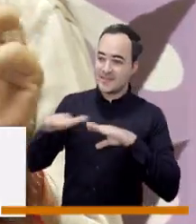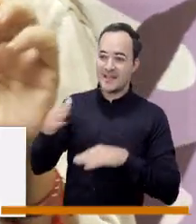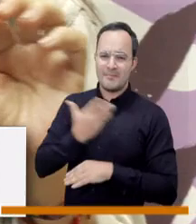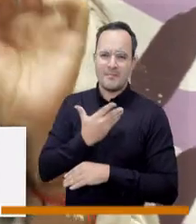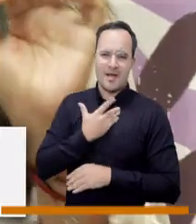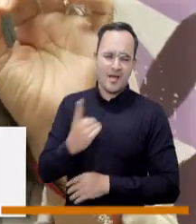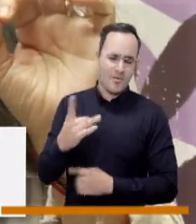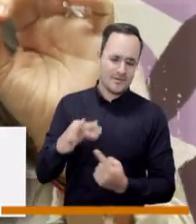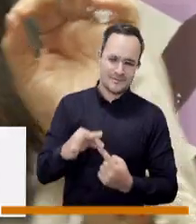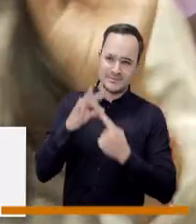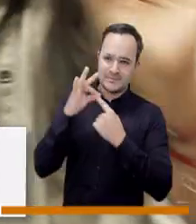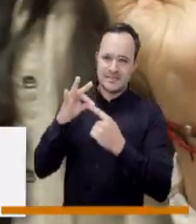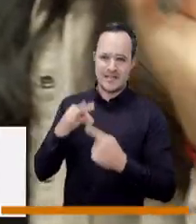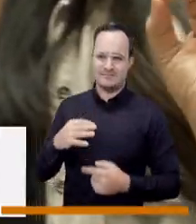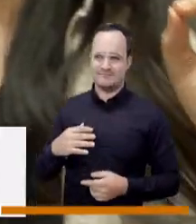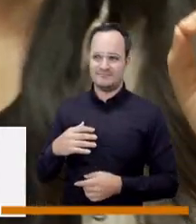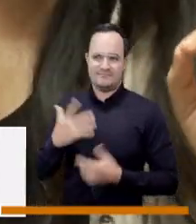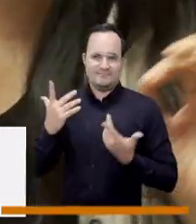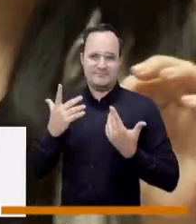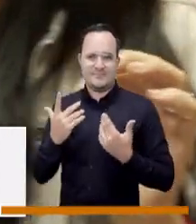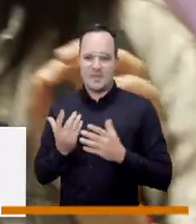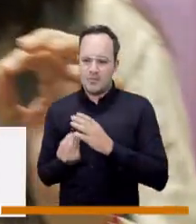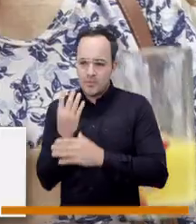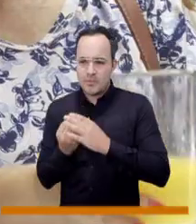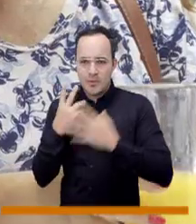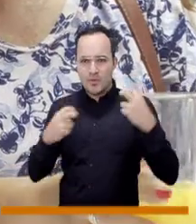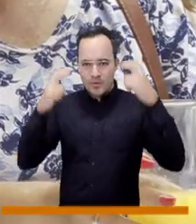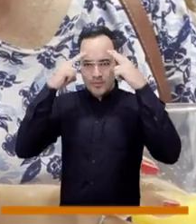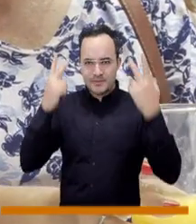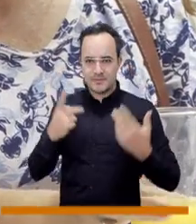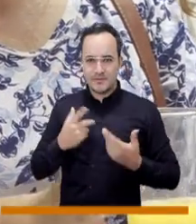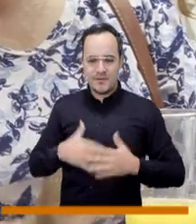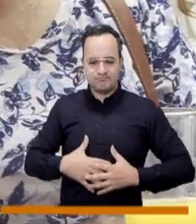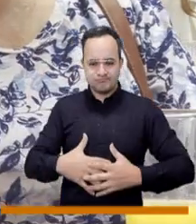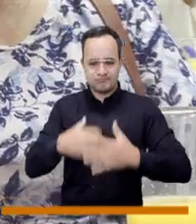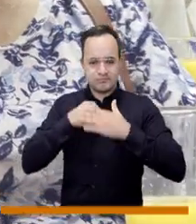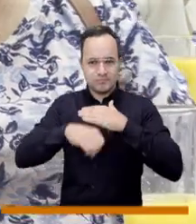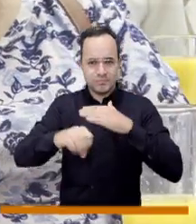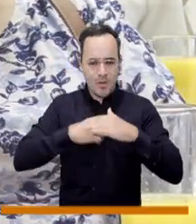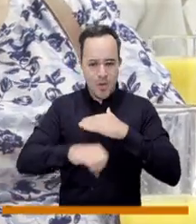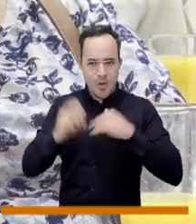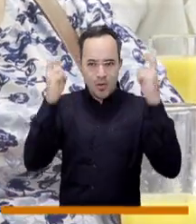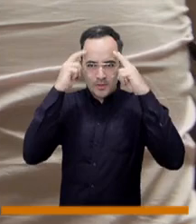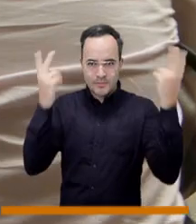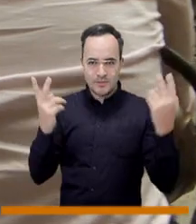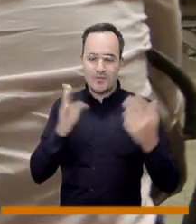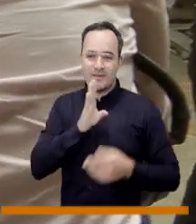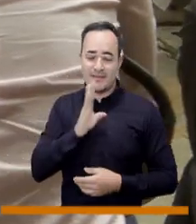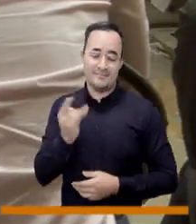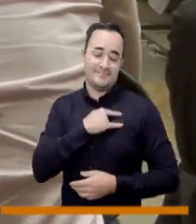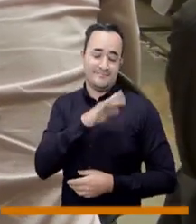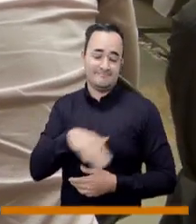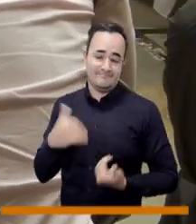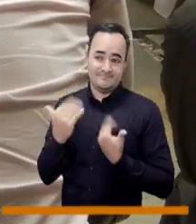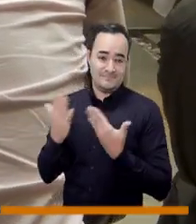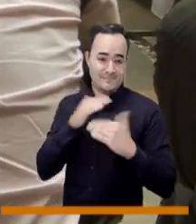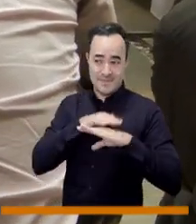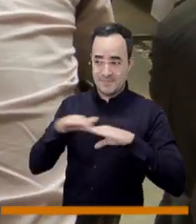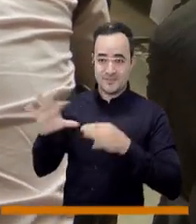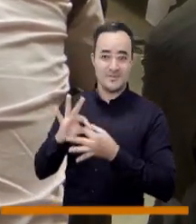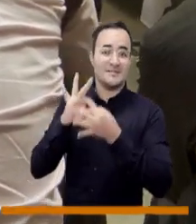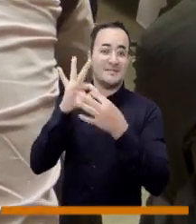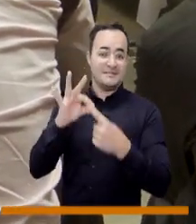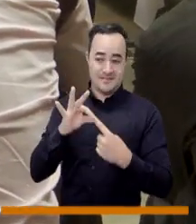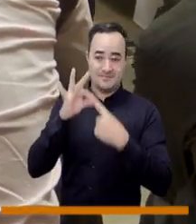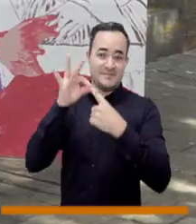invitando a una de las madres más importantes de la ciudad a la Fuente nutricia al conocimiento a la Fuente madre que es la